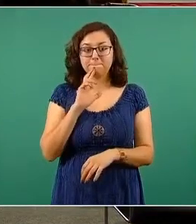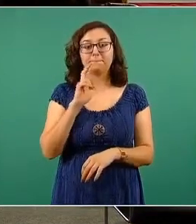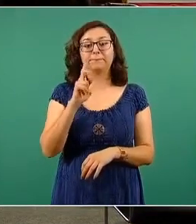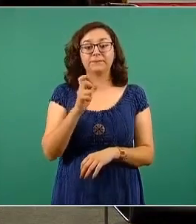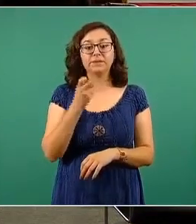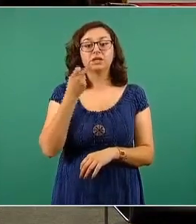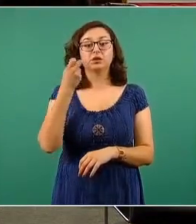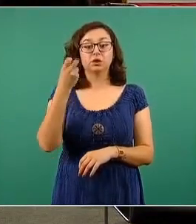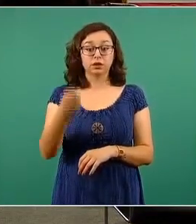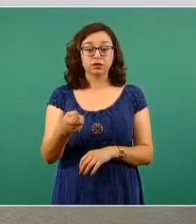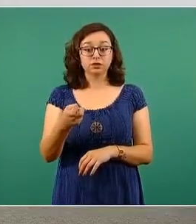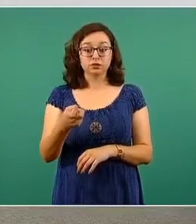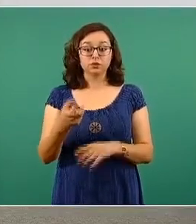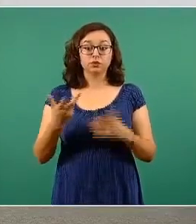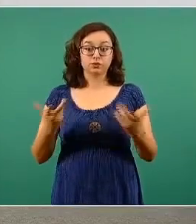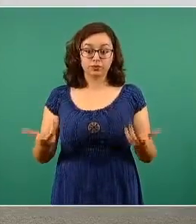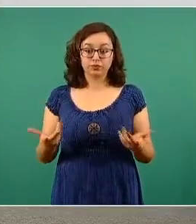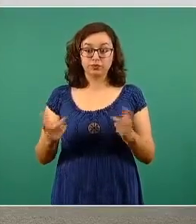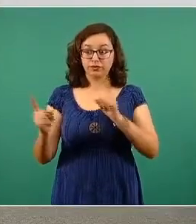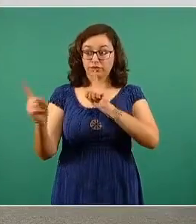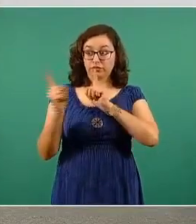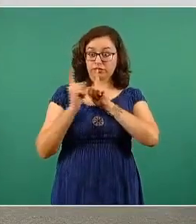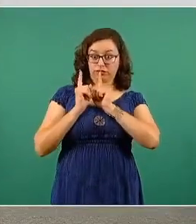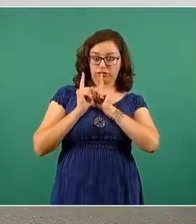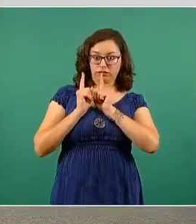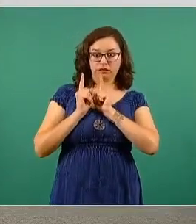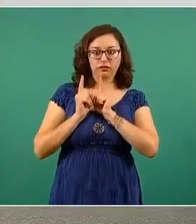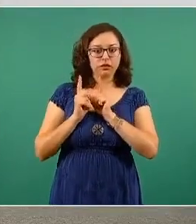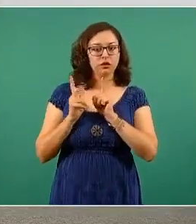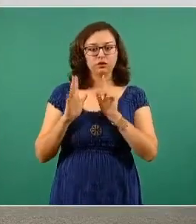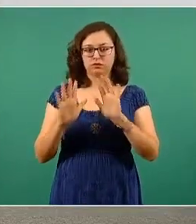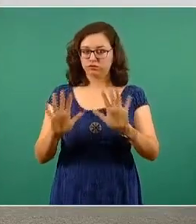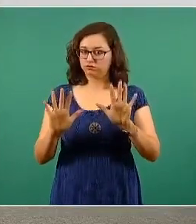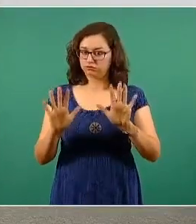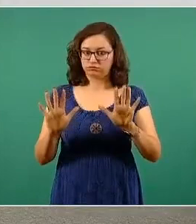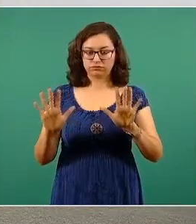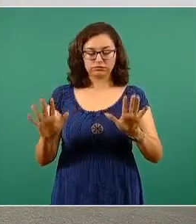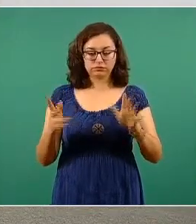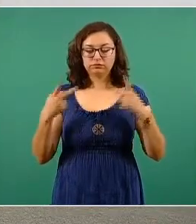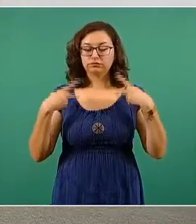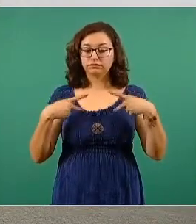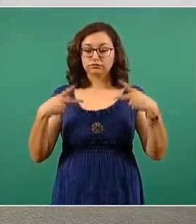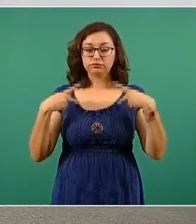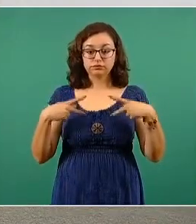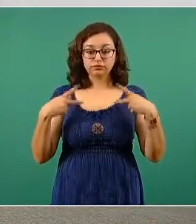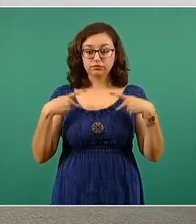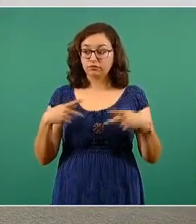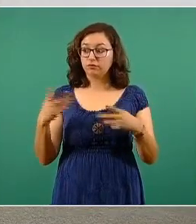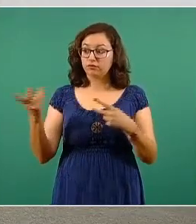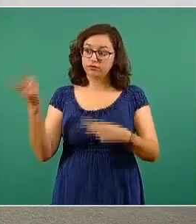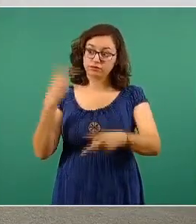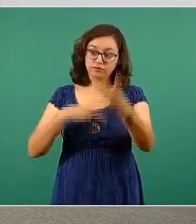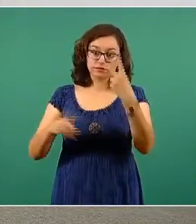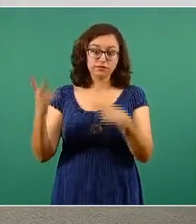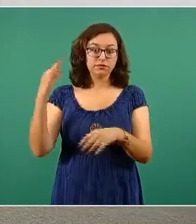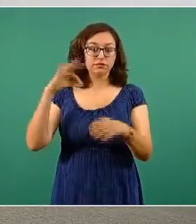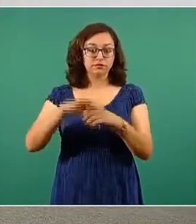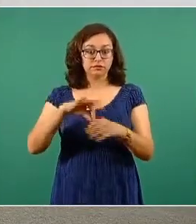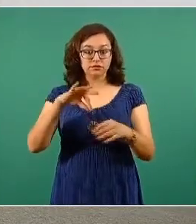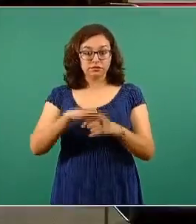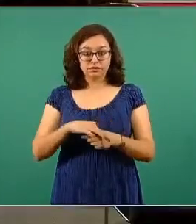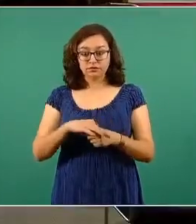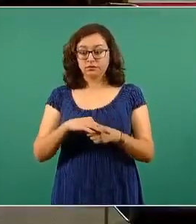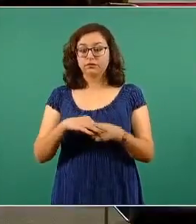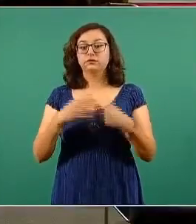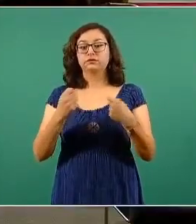y entonces limitar la interacción que puede haber tanto entre las personas que van a estar participando de la votación como la interacción que va a haber